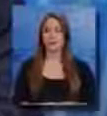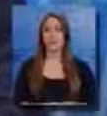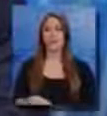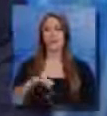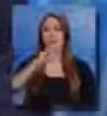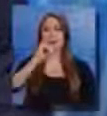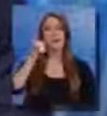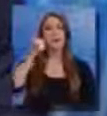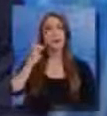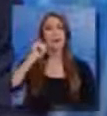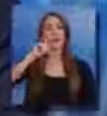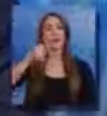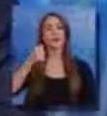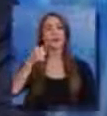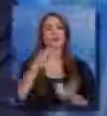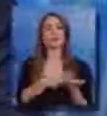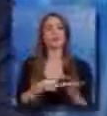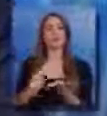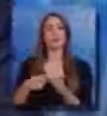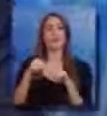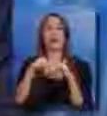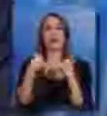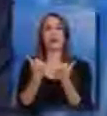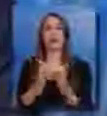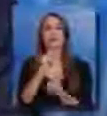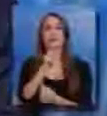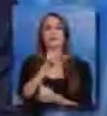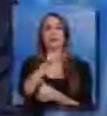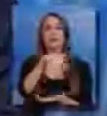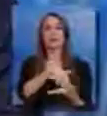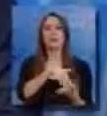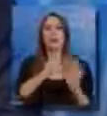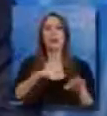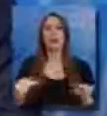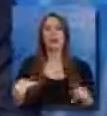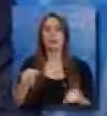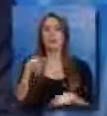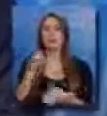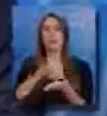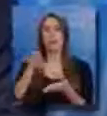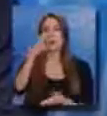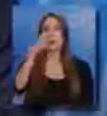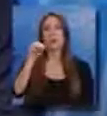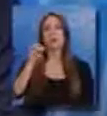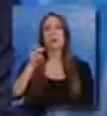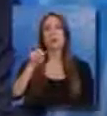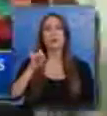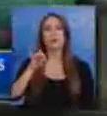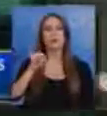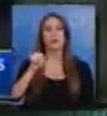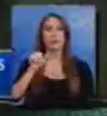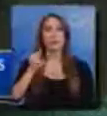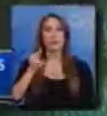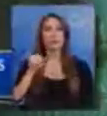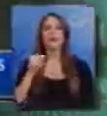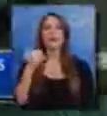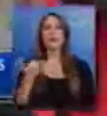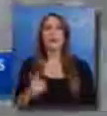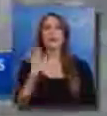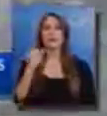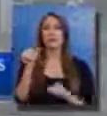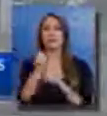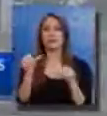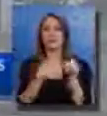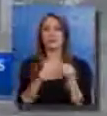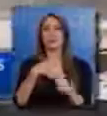Este jueves se instalaron las audiencias para analizar la situación de los 23 estudiantes suspendidos del Colegio Montúfar de Quito. Se trata de un proceso administrativo y